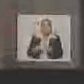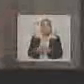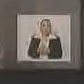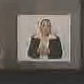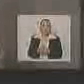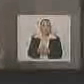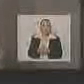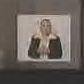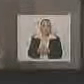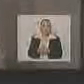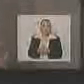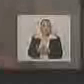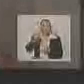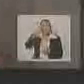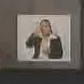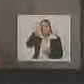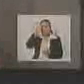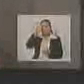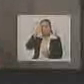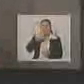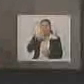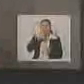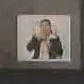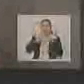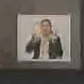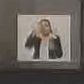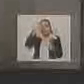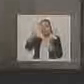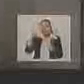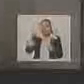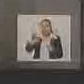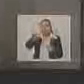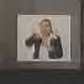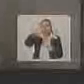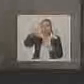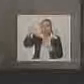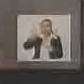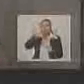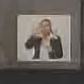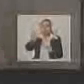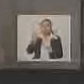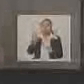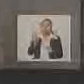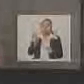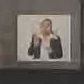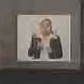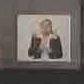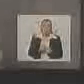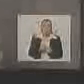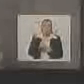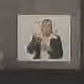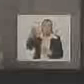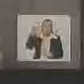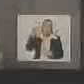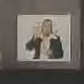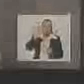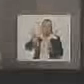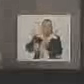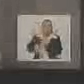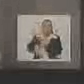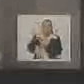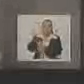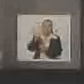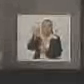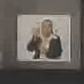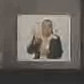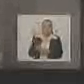de ustedes tiene un minuto y medio para fijar su posicionamiento inicial. De acuerdo con el sorteo previamente realizado en la